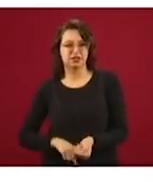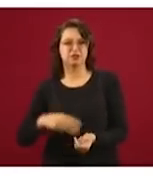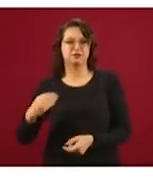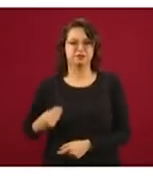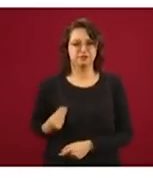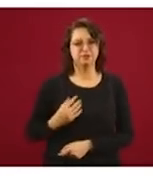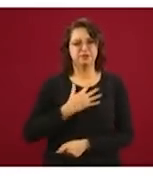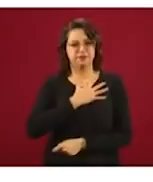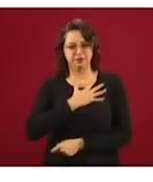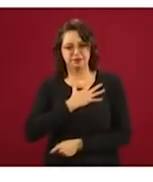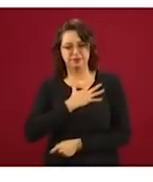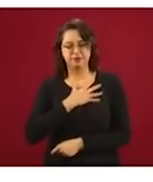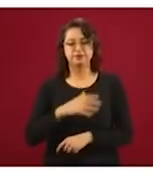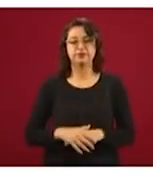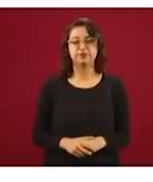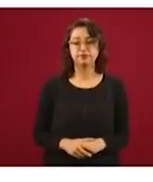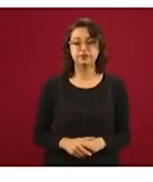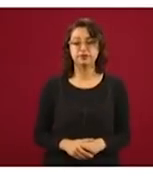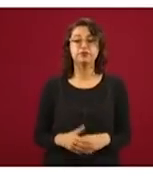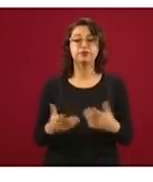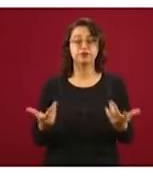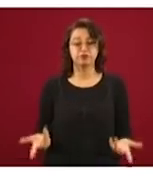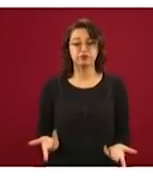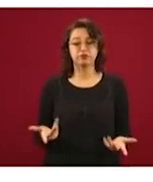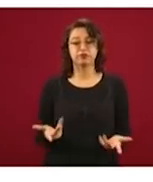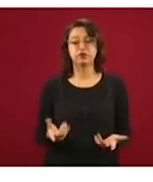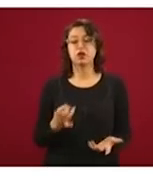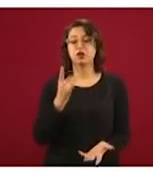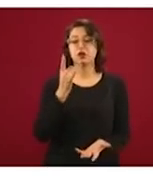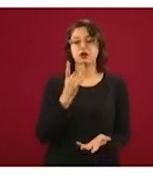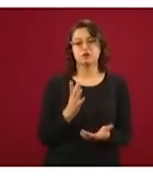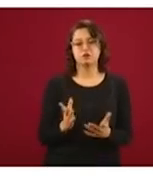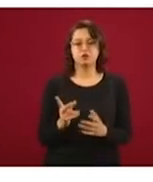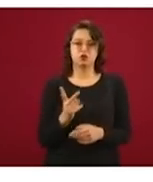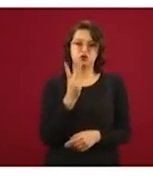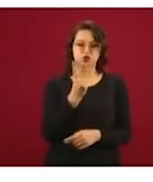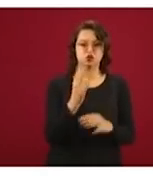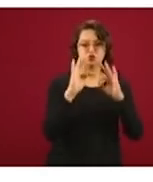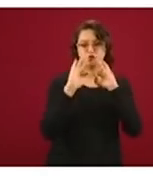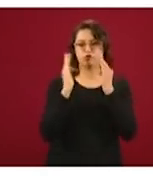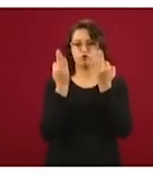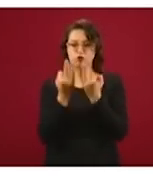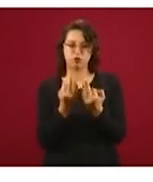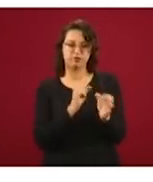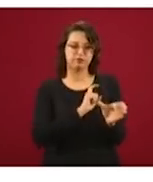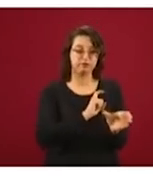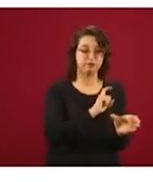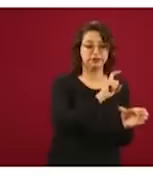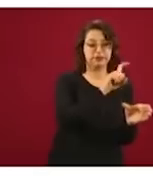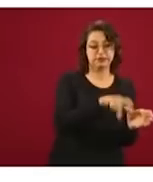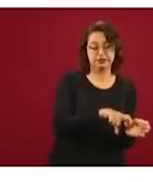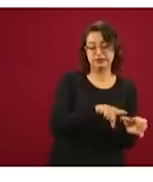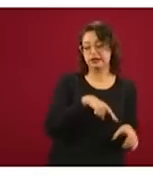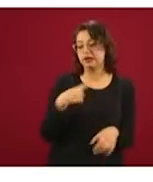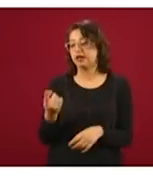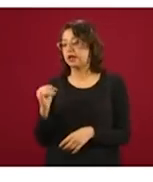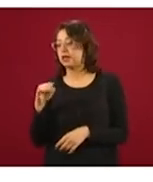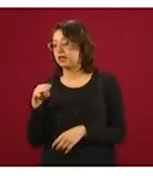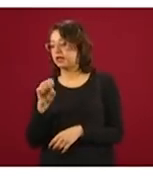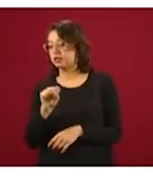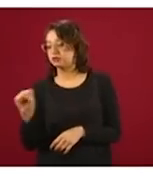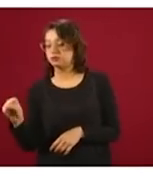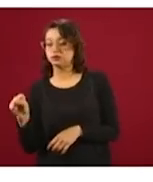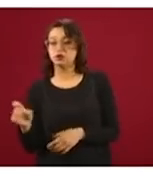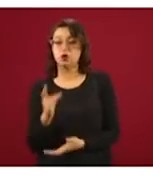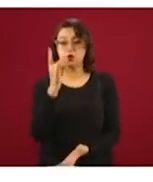Seguro Social. Por lo tanto, en la columna de en medio quedan los estados en donde no habrá